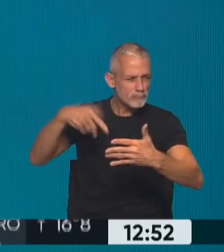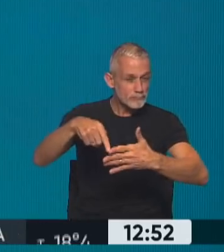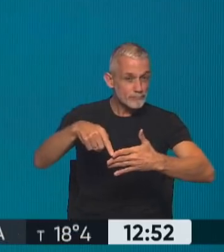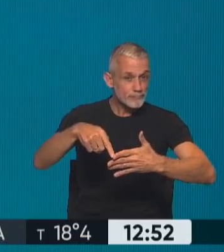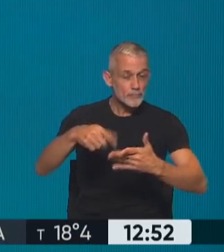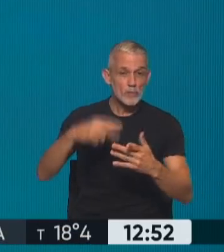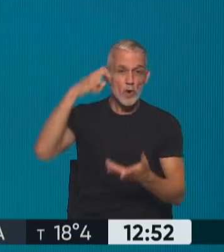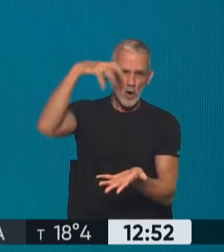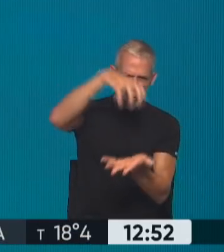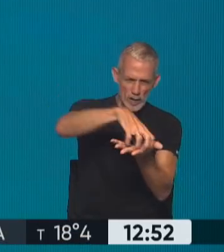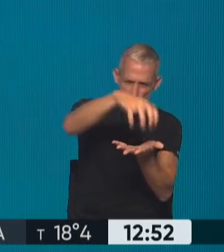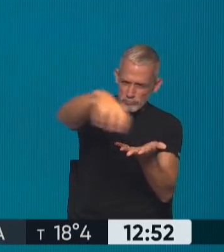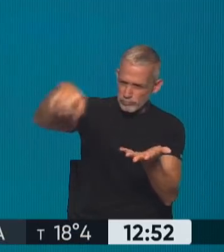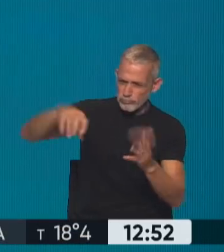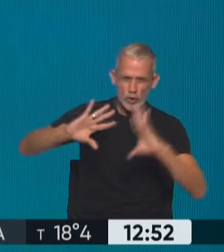nuestros parlamentos,